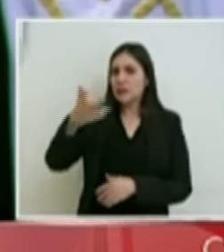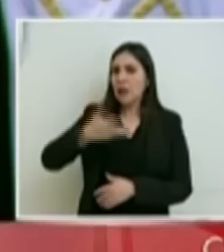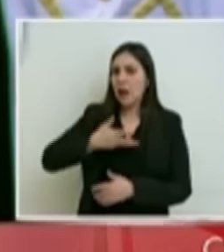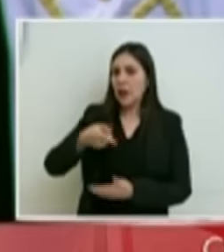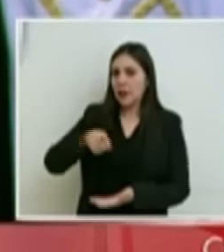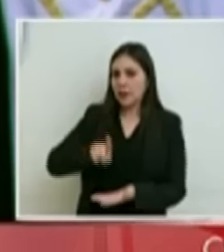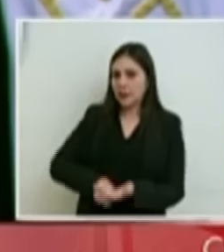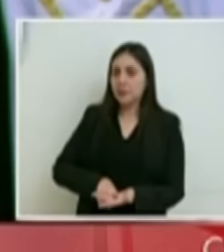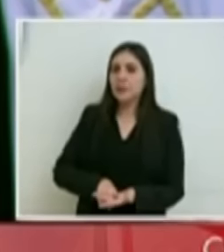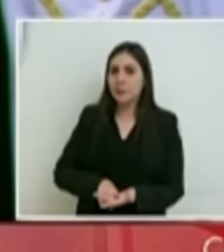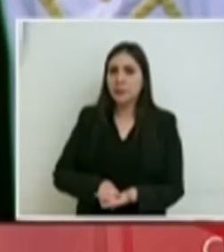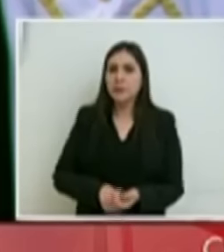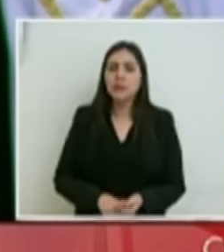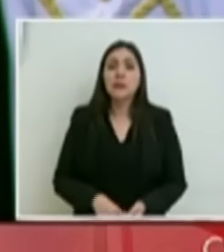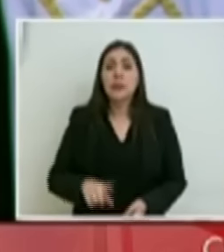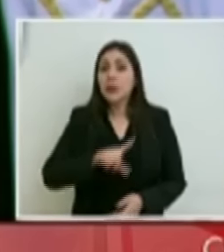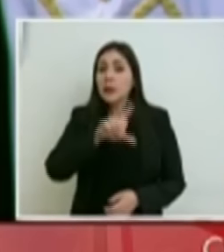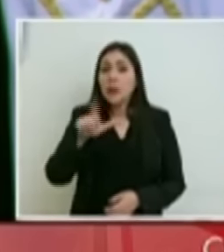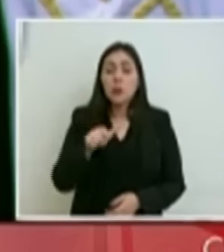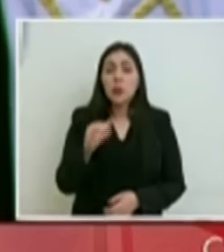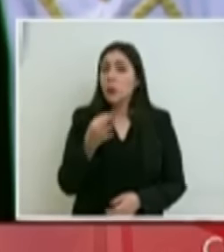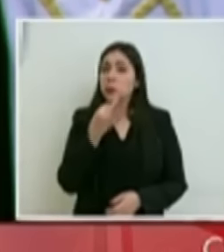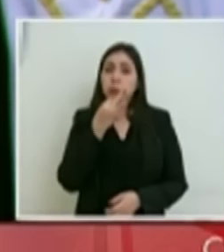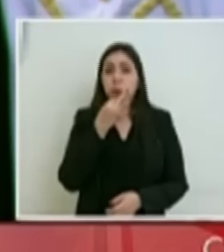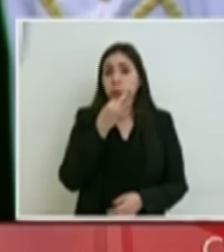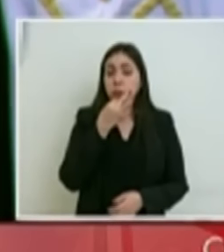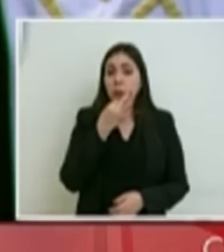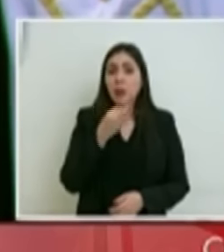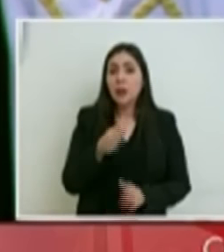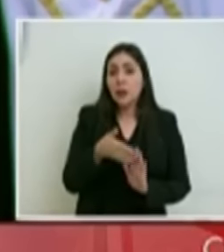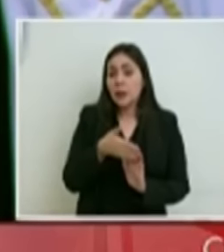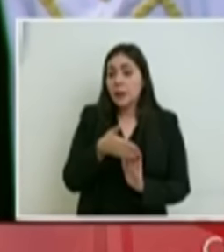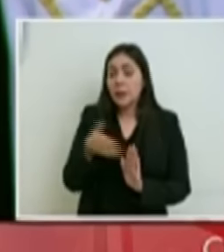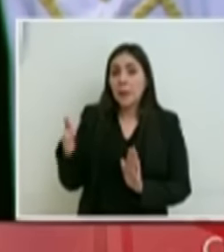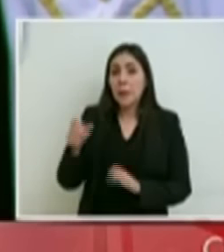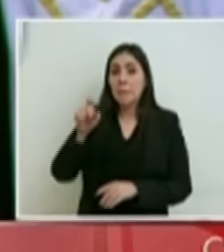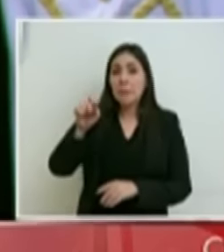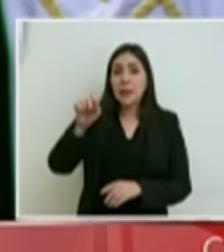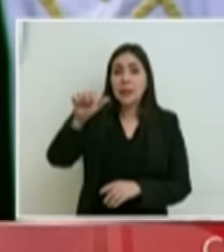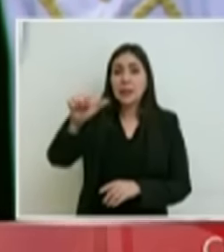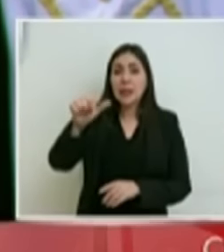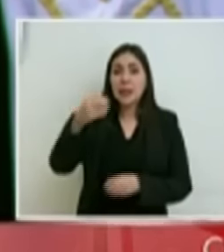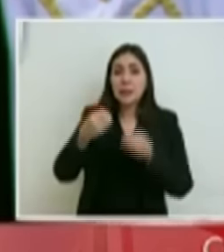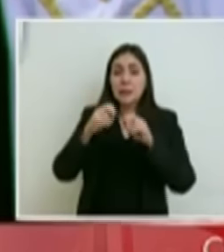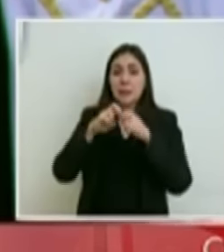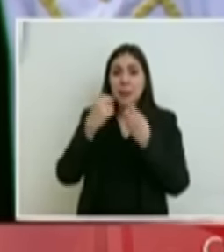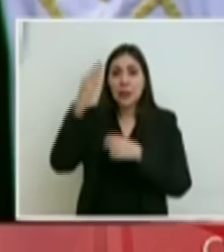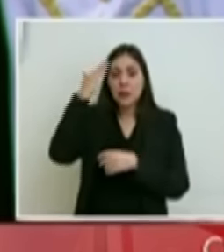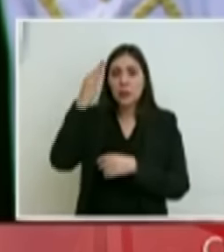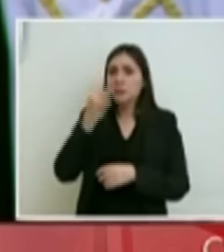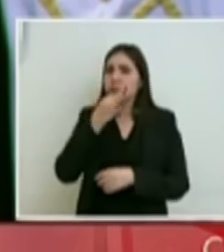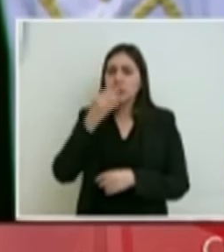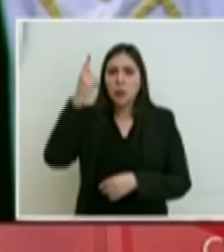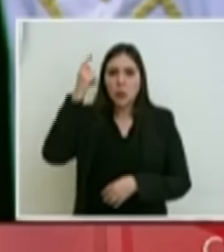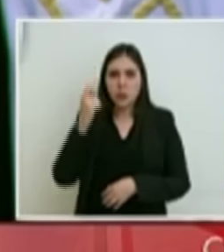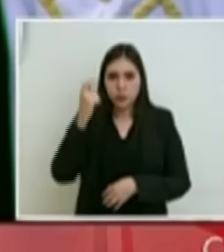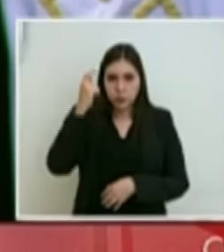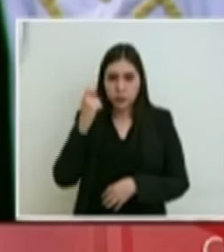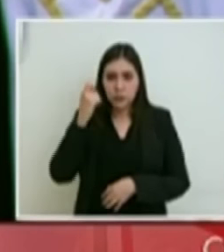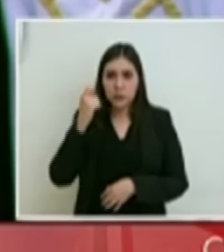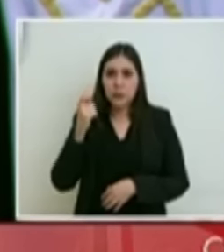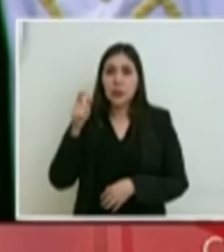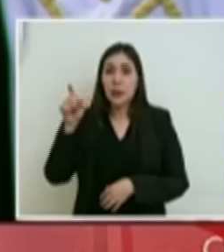Se jubiló de manera inmediata a los 26 ministros en funciones. Se redujo a